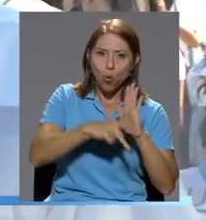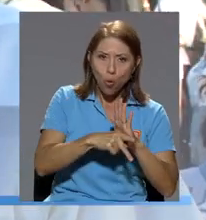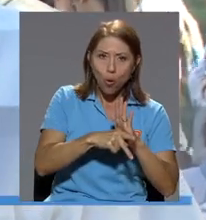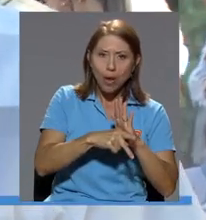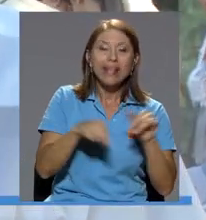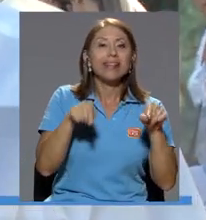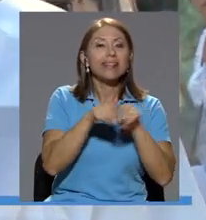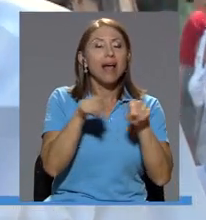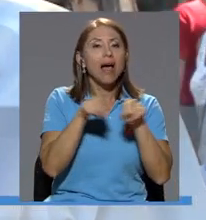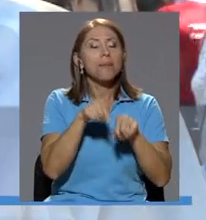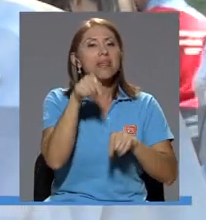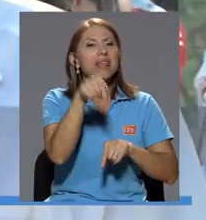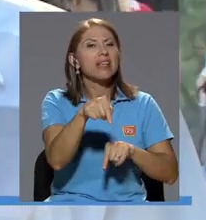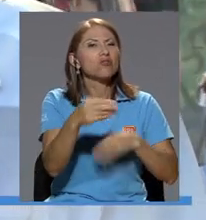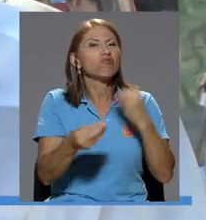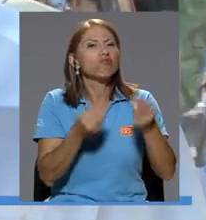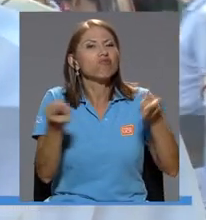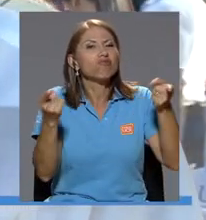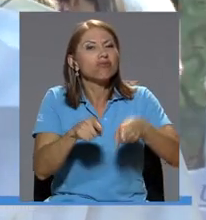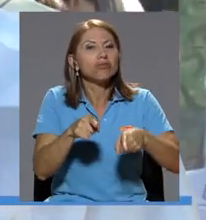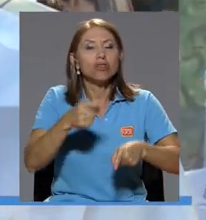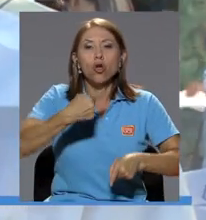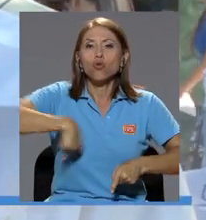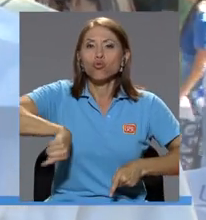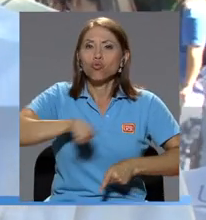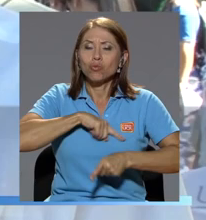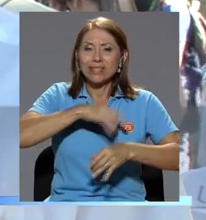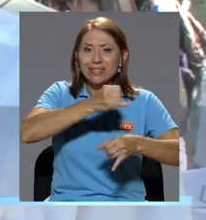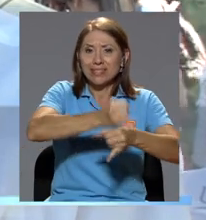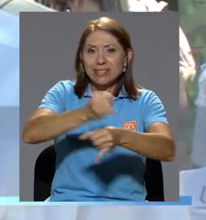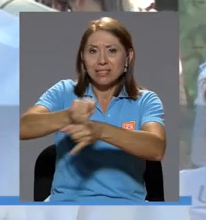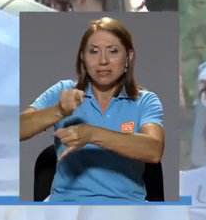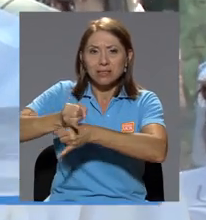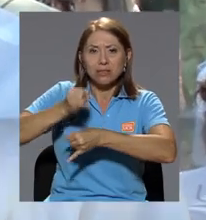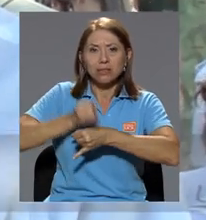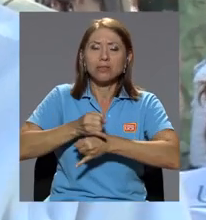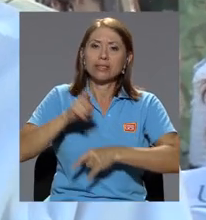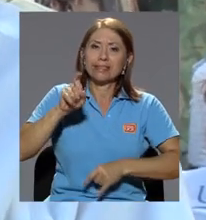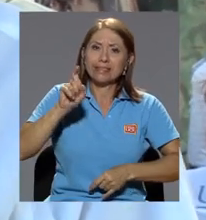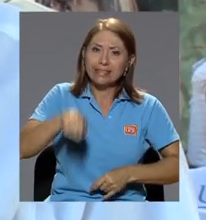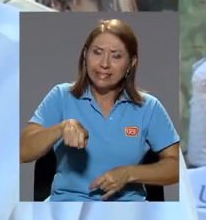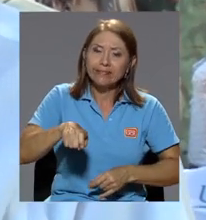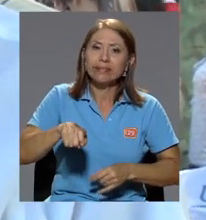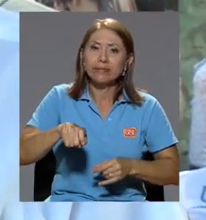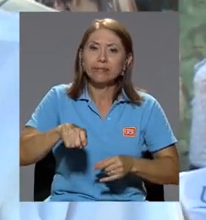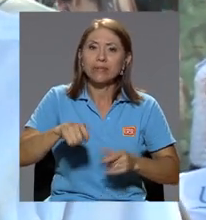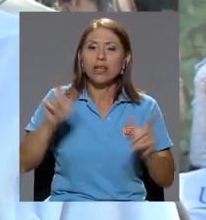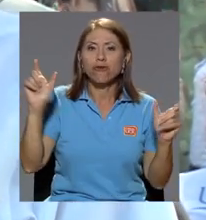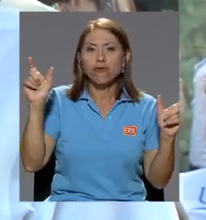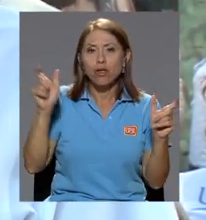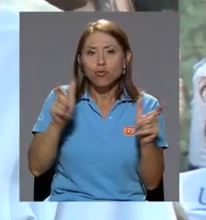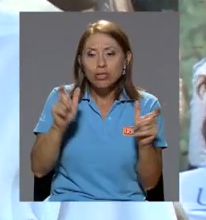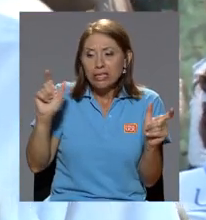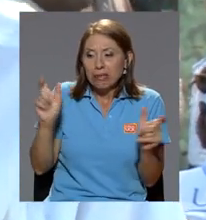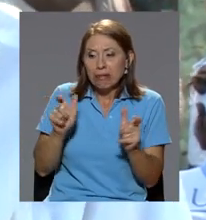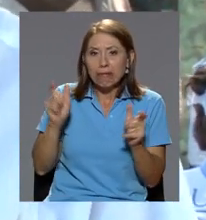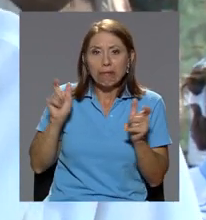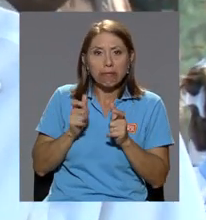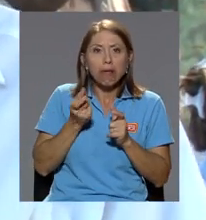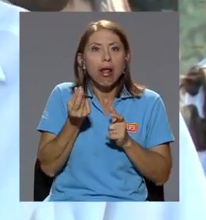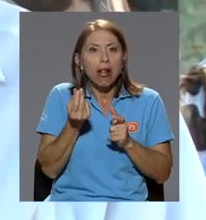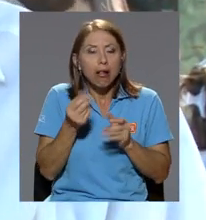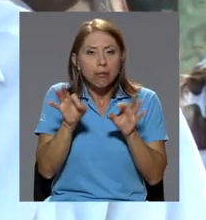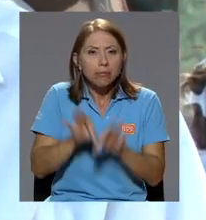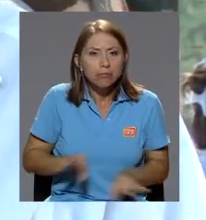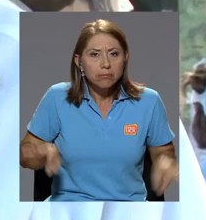llevará a que nuestras instituciones tengan que reducir partidas que son